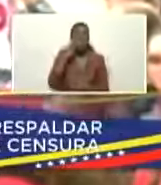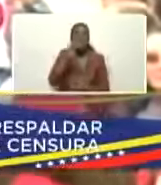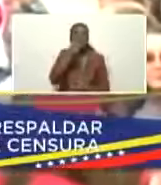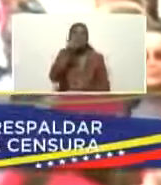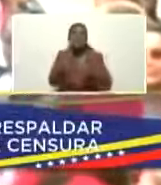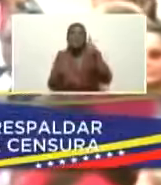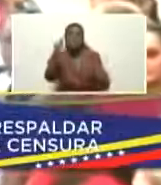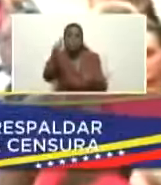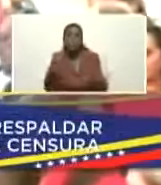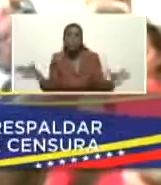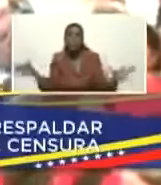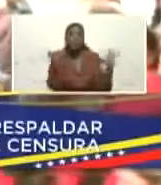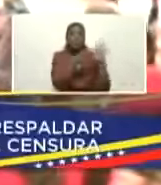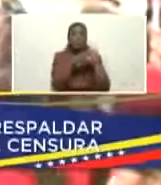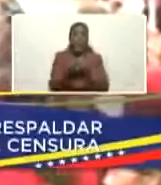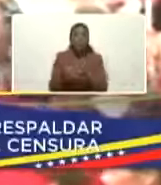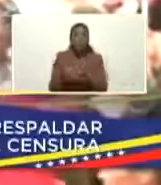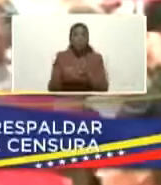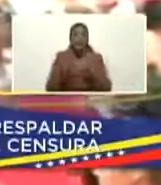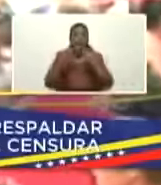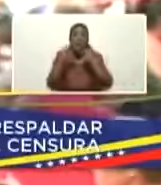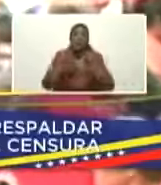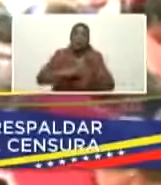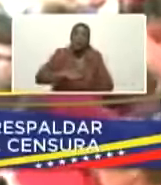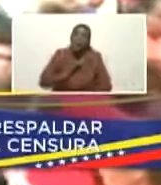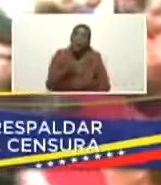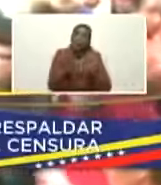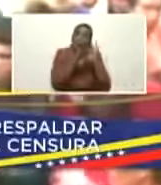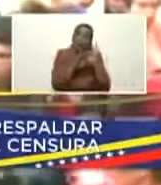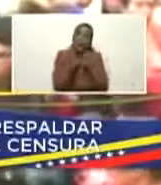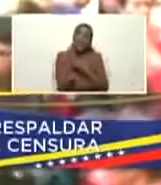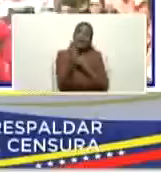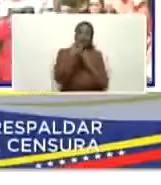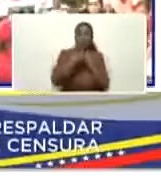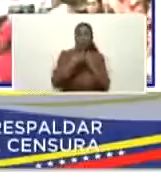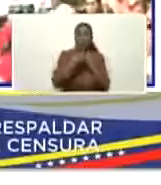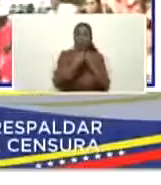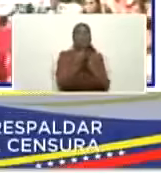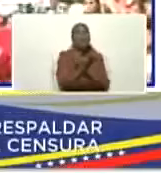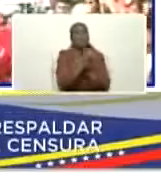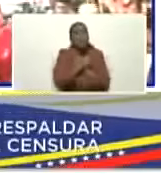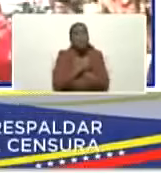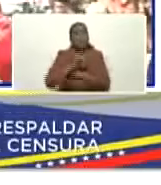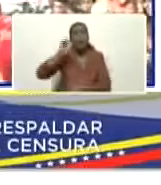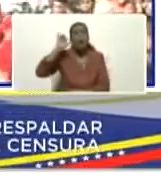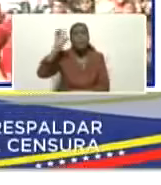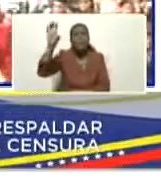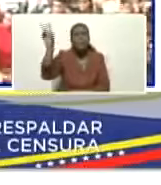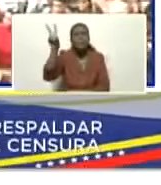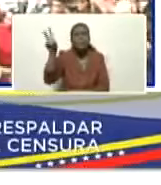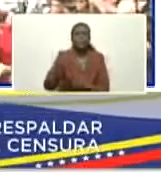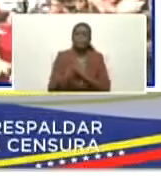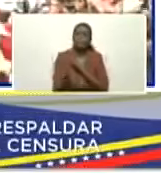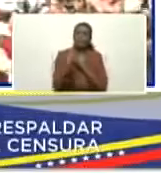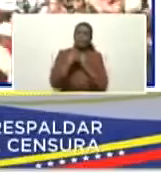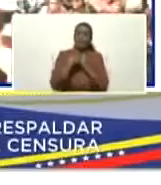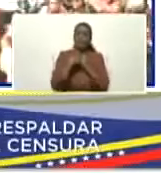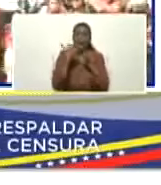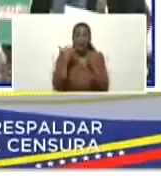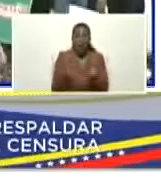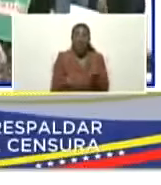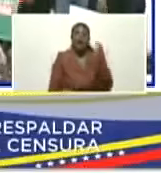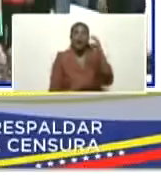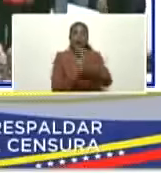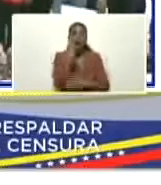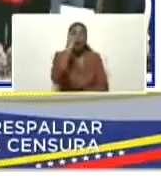Y unamos a todo el que pueda ser unido por amor a la patria. Estamos ahora